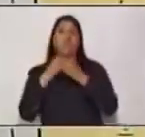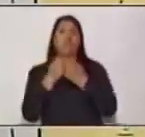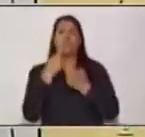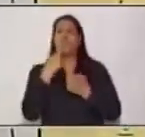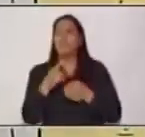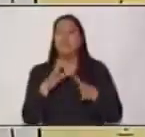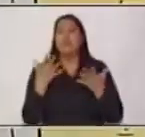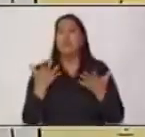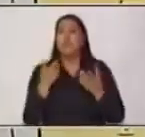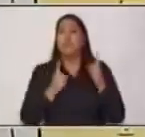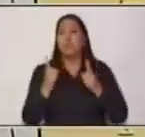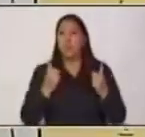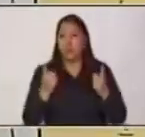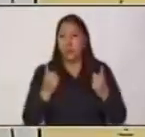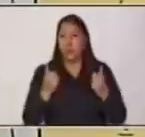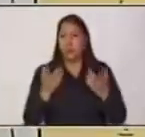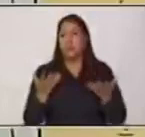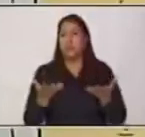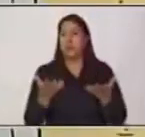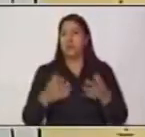resultado